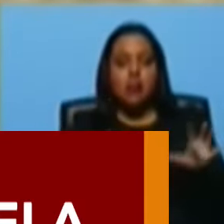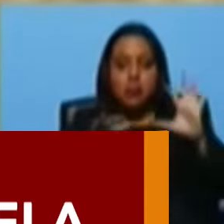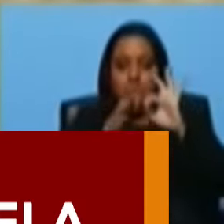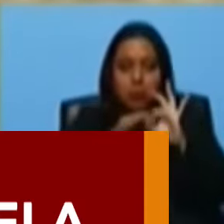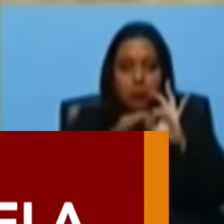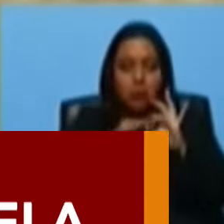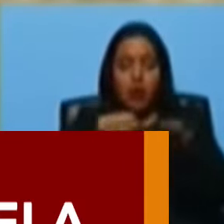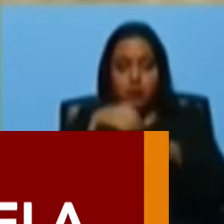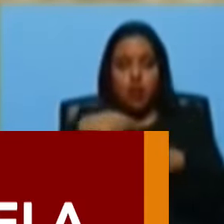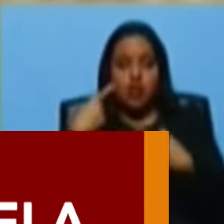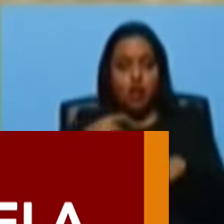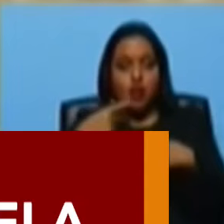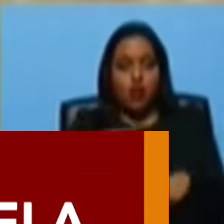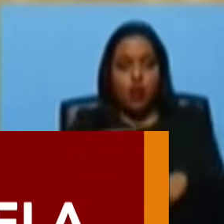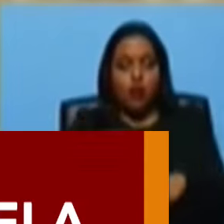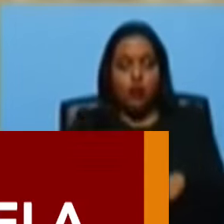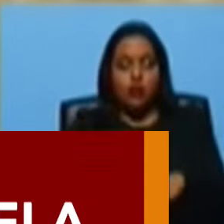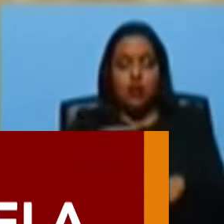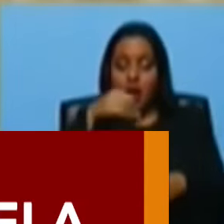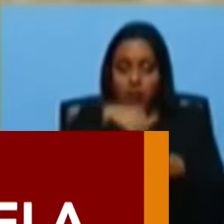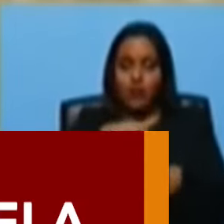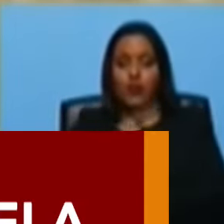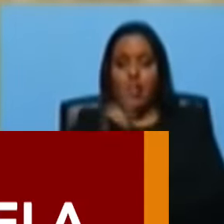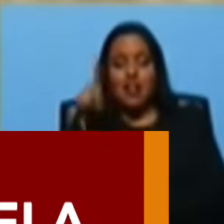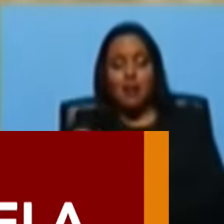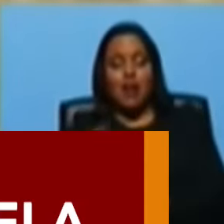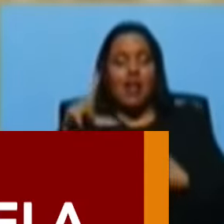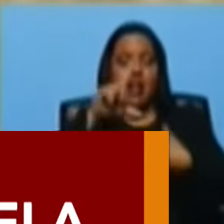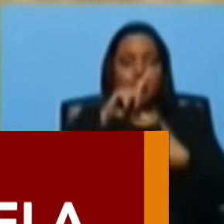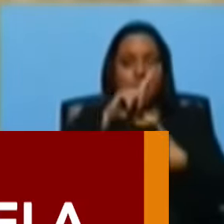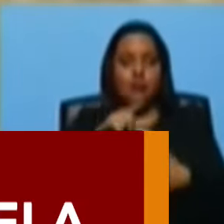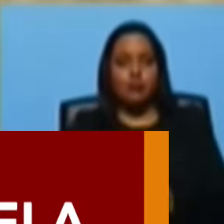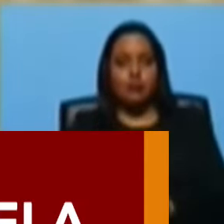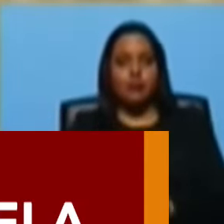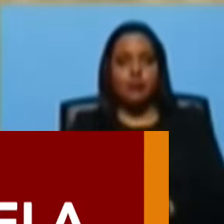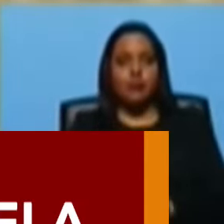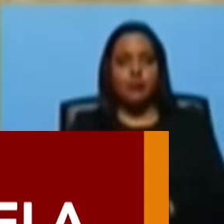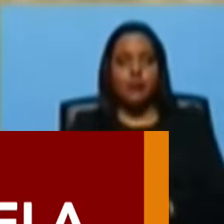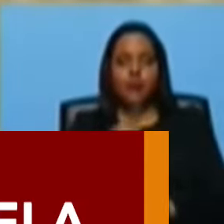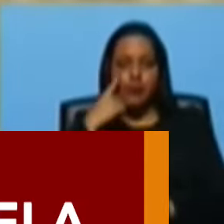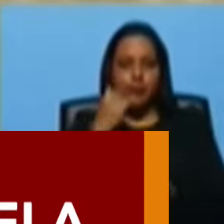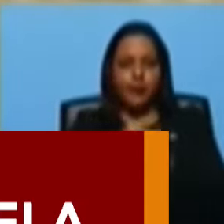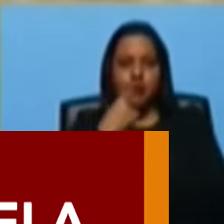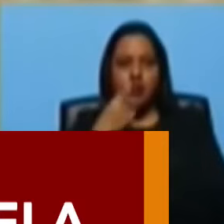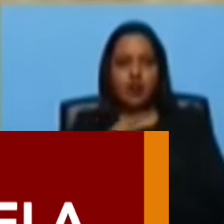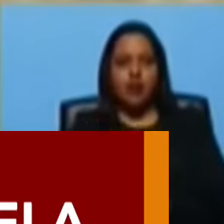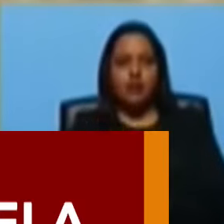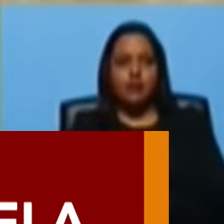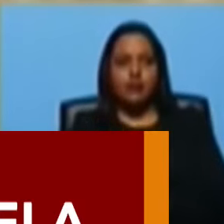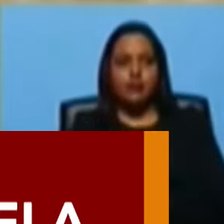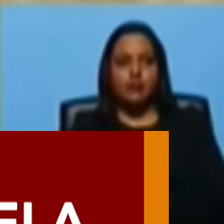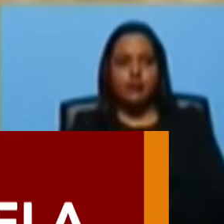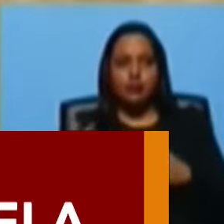electoral que depende de él justamente y que no es reconocido por buena parte de la comunidad internacional miren lo inmoral que es tiktok dijo